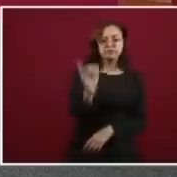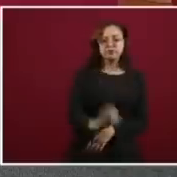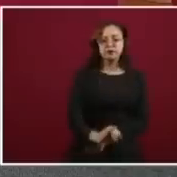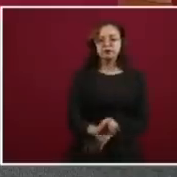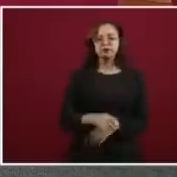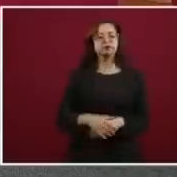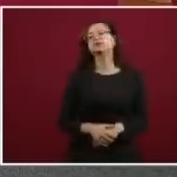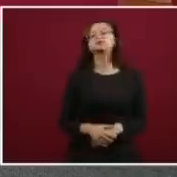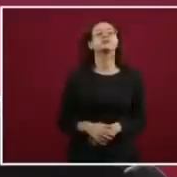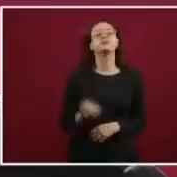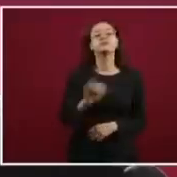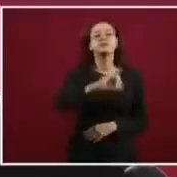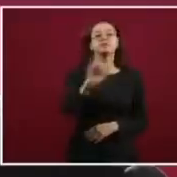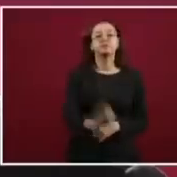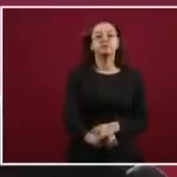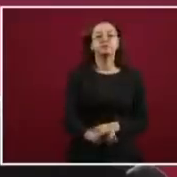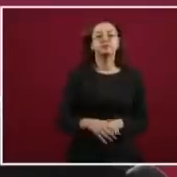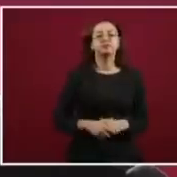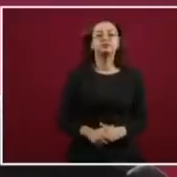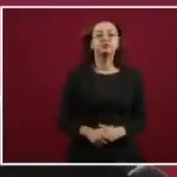nunca más